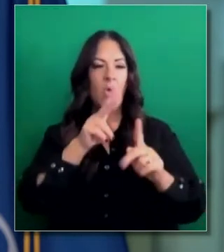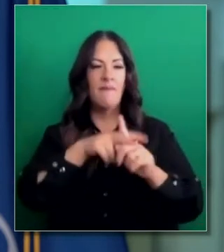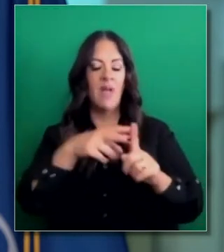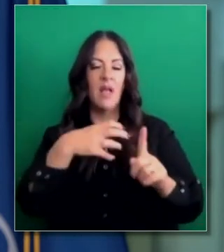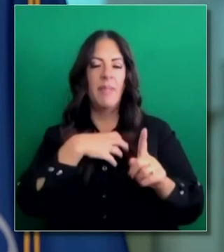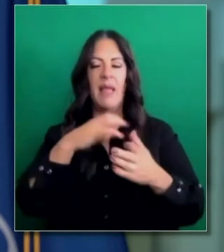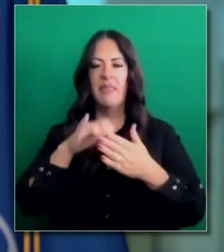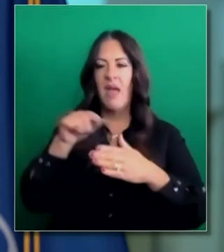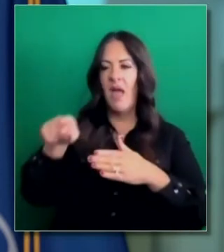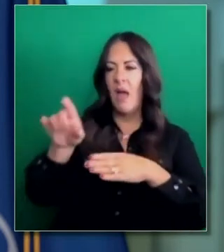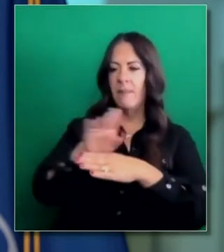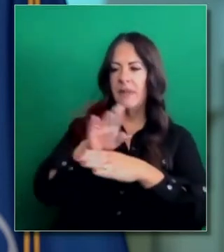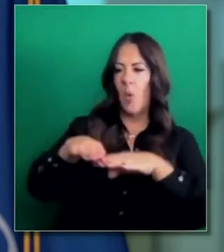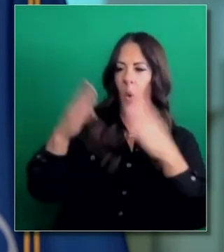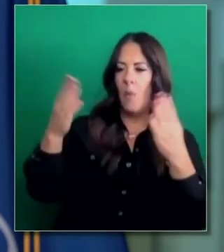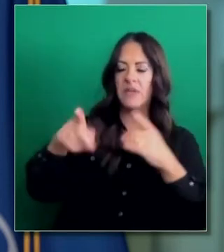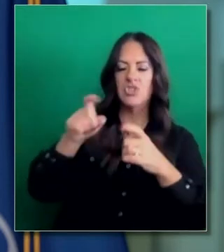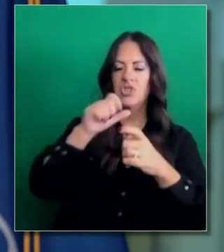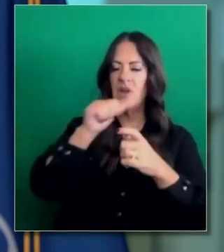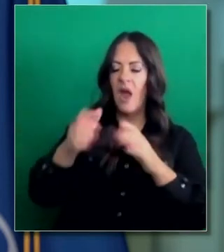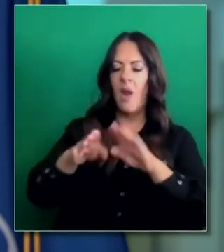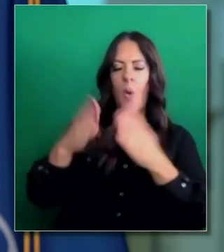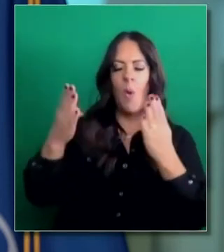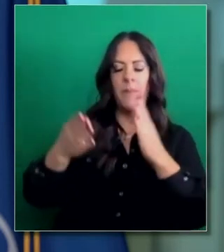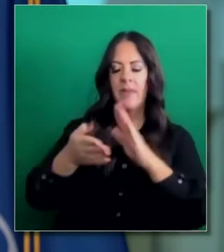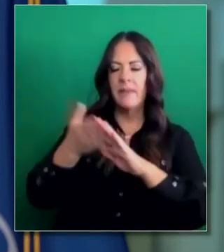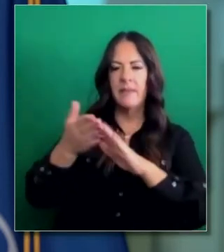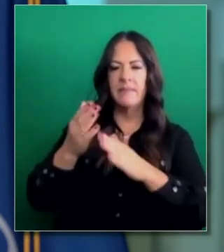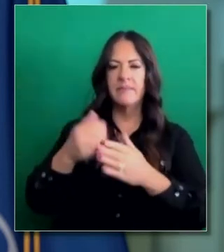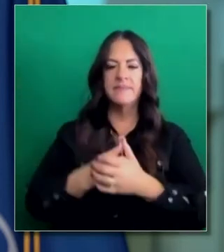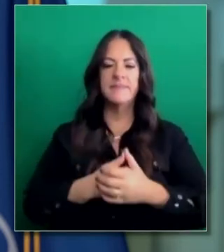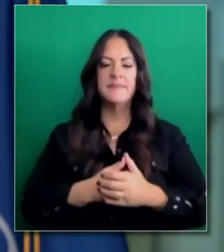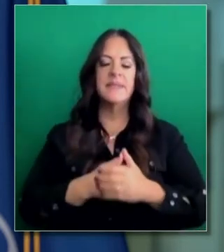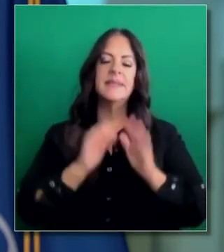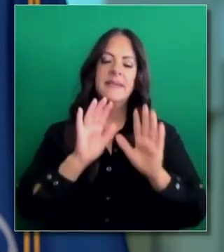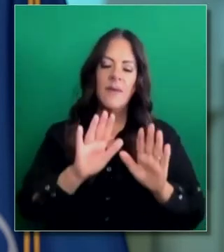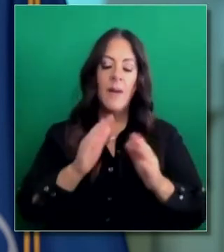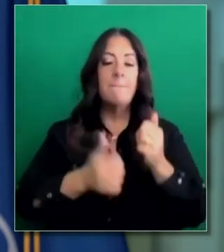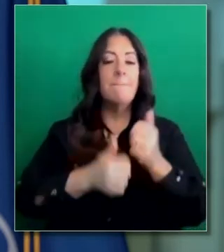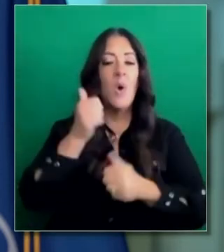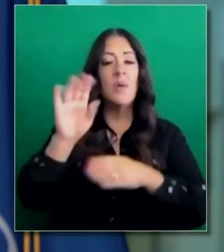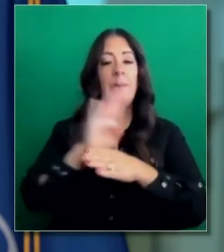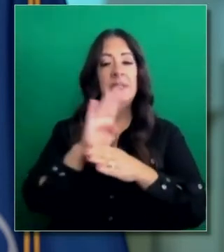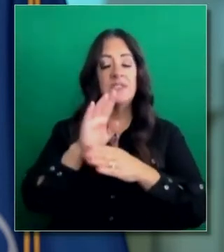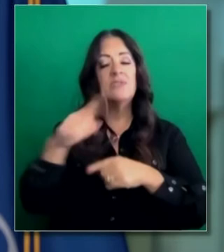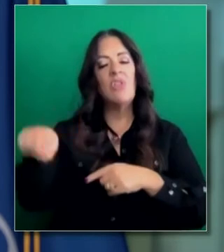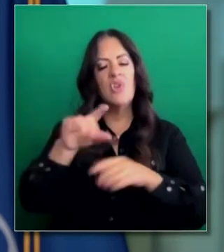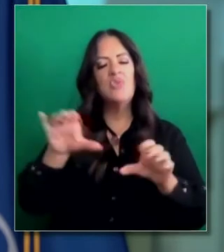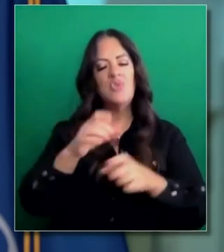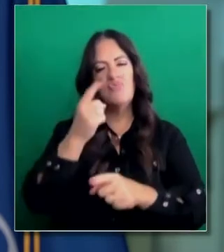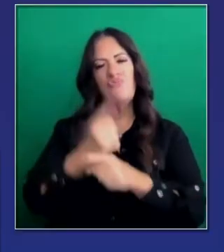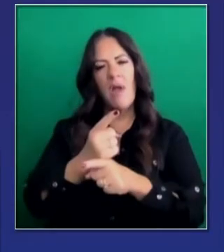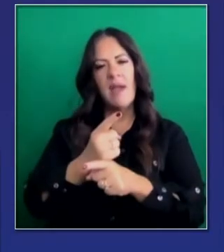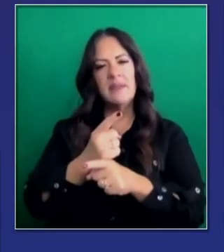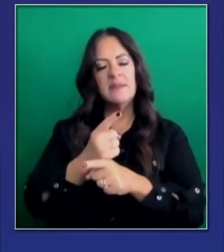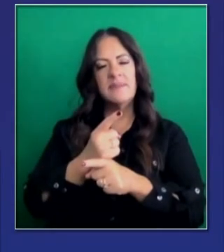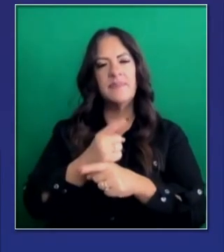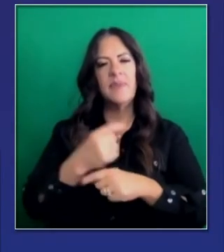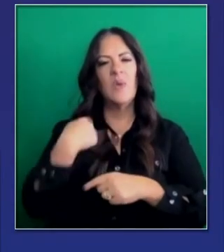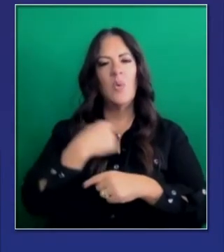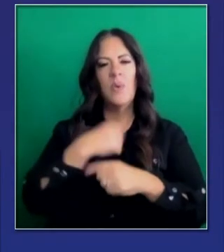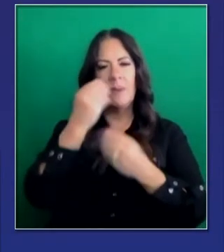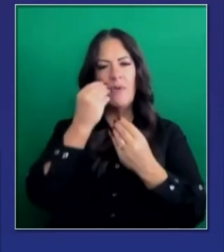contesta a estas empresas la mayor parte de los negocios están haciendo lo correcto ya les reseña hace un par de semanas y les di más